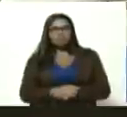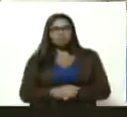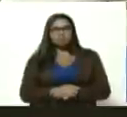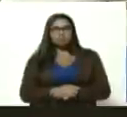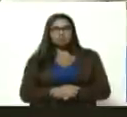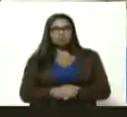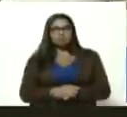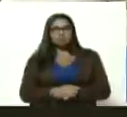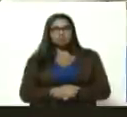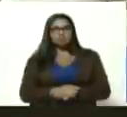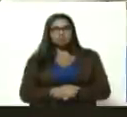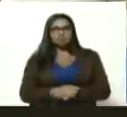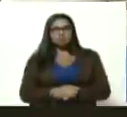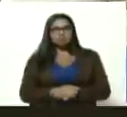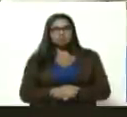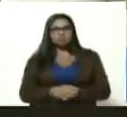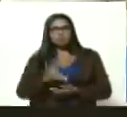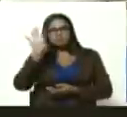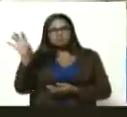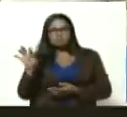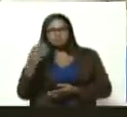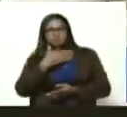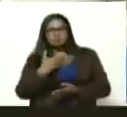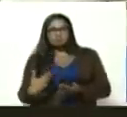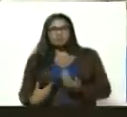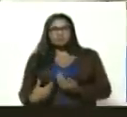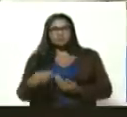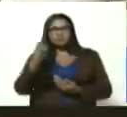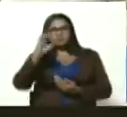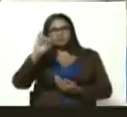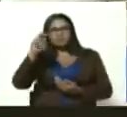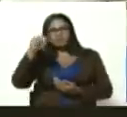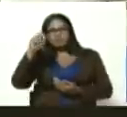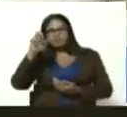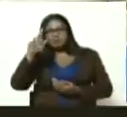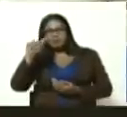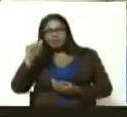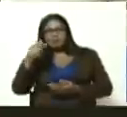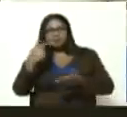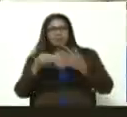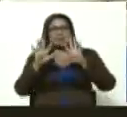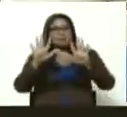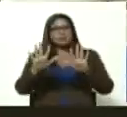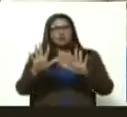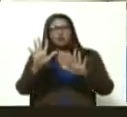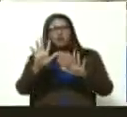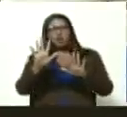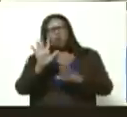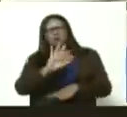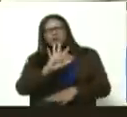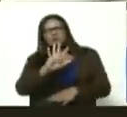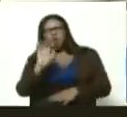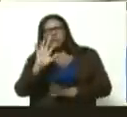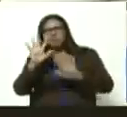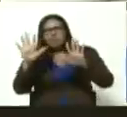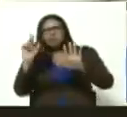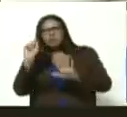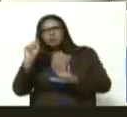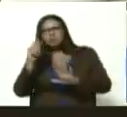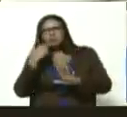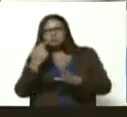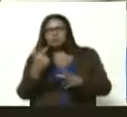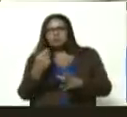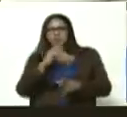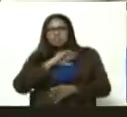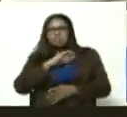y lo hemos visto para ser presidente como piñera que tenía sus cinco o diez minutos para hablar en vez de hablar de chile hablaba de quién